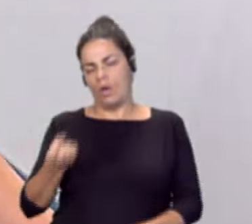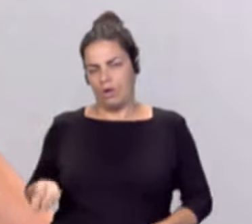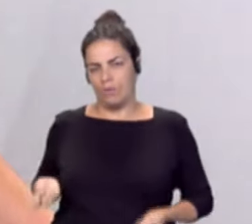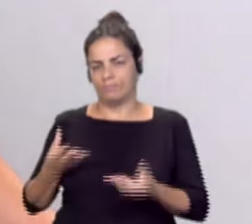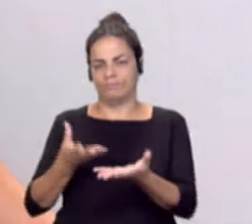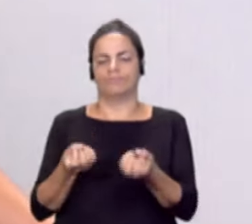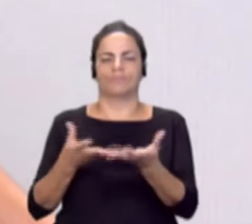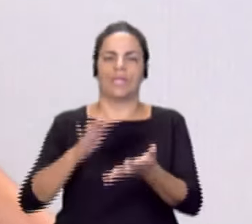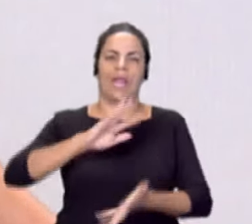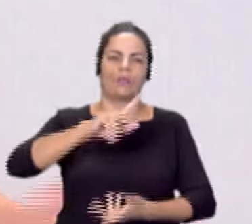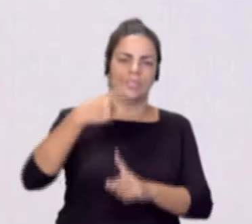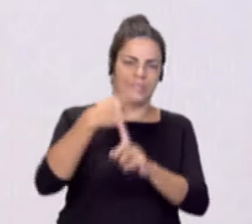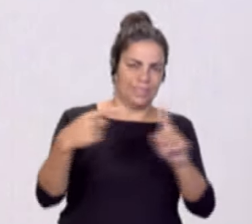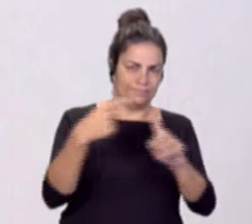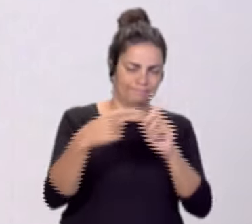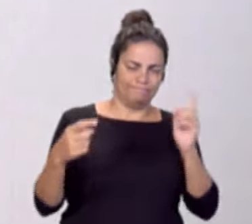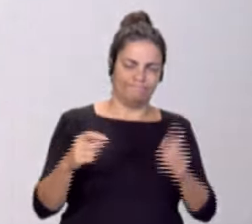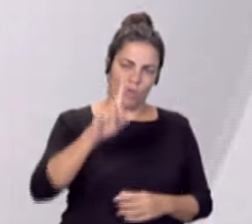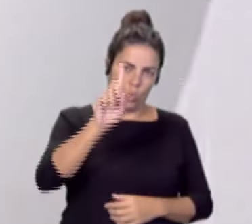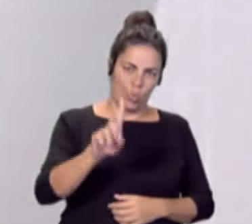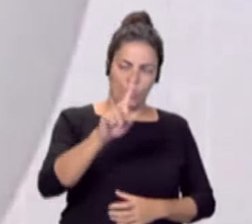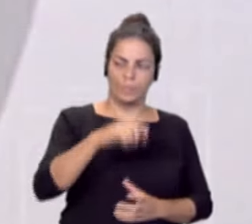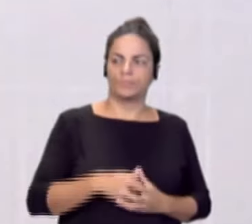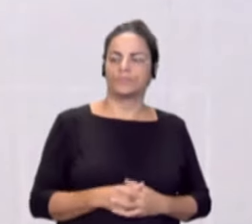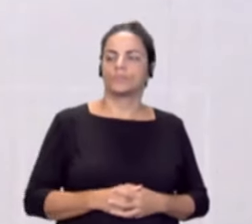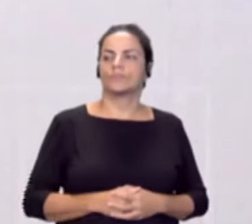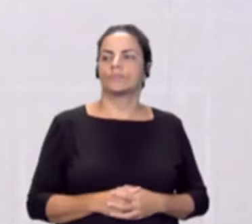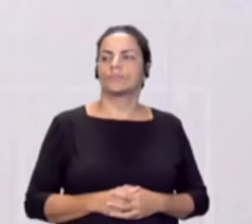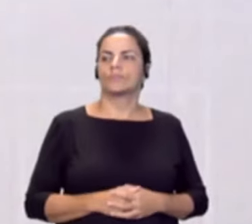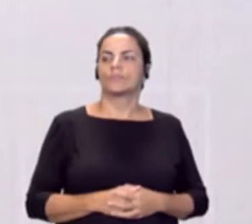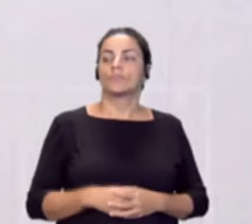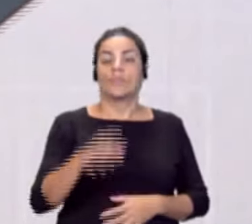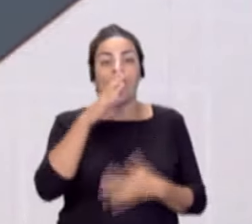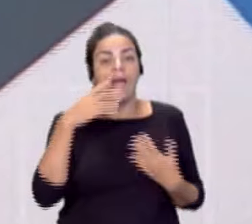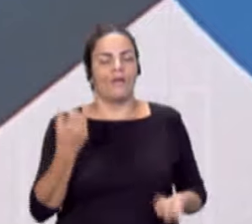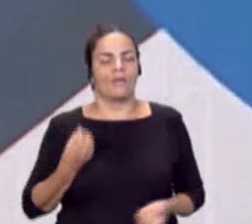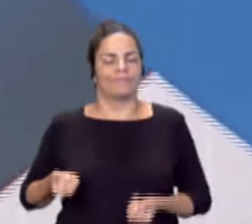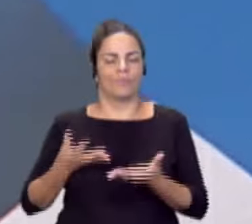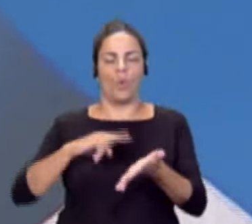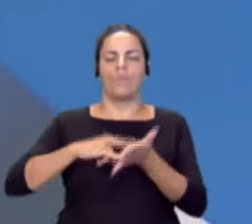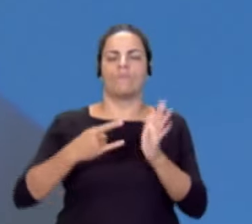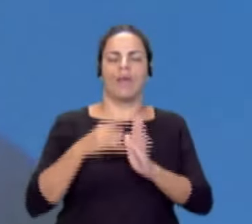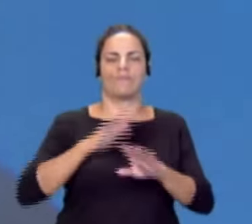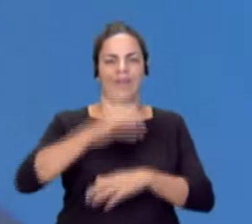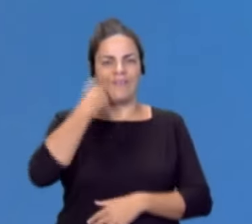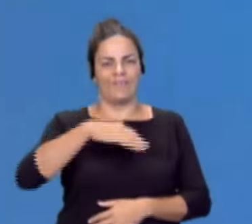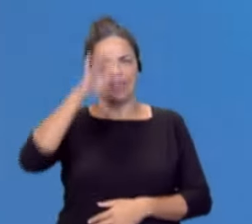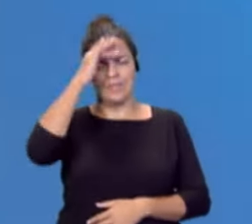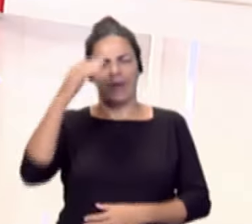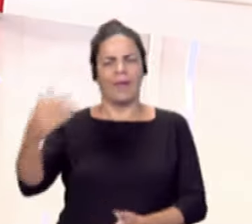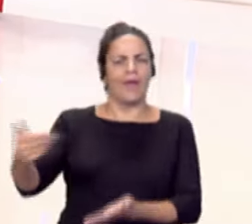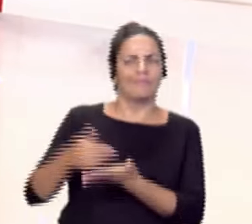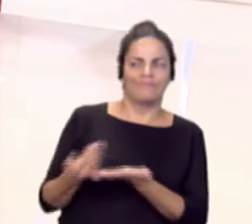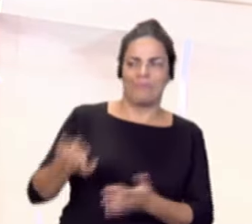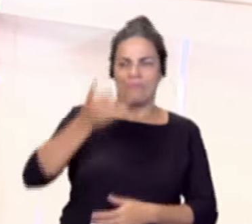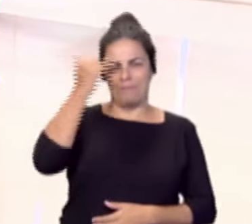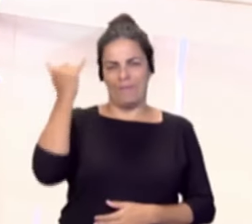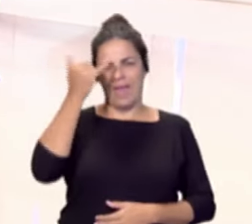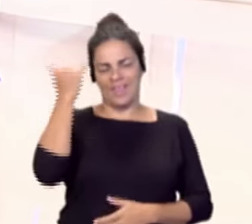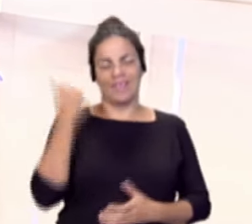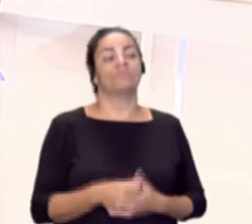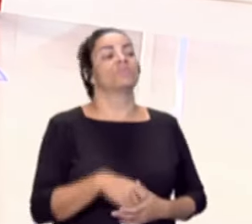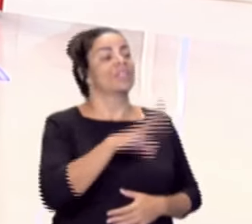en Telenoticias 1. Y ahora vamos con un plan para el fin de semana que nos lo propone María Herrera. María. Sí, Pilar, no